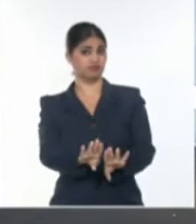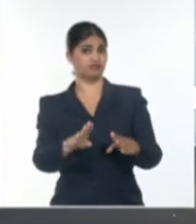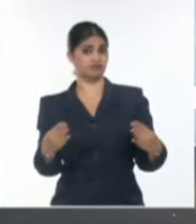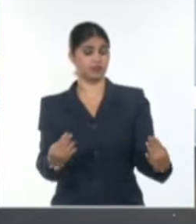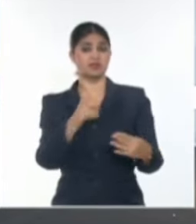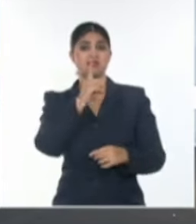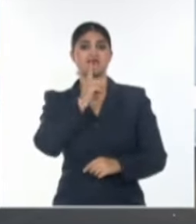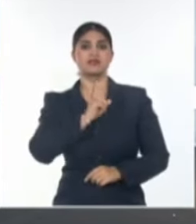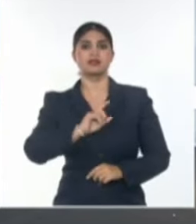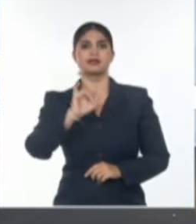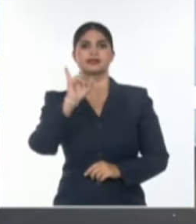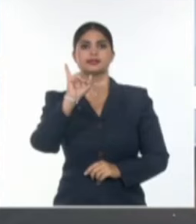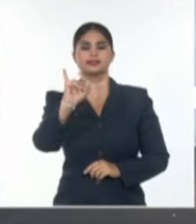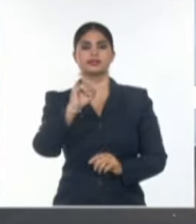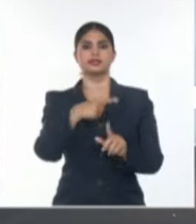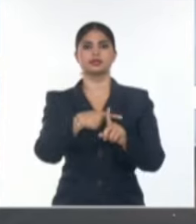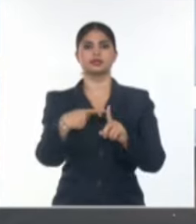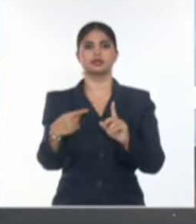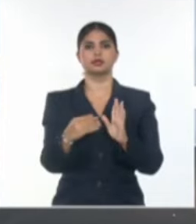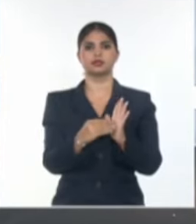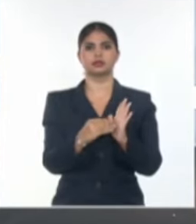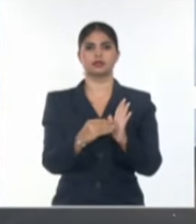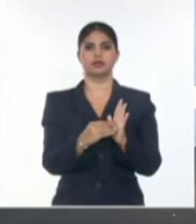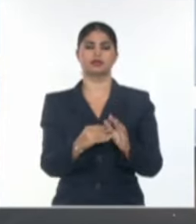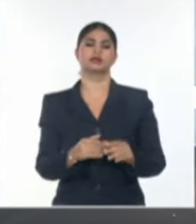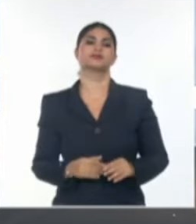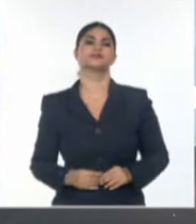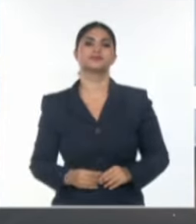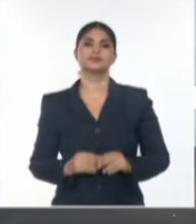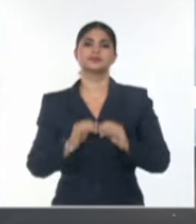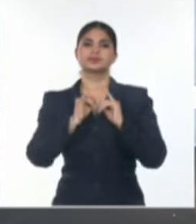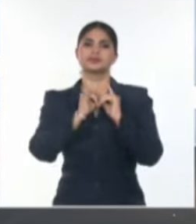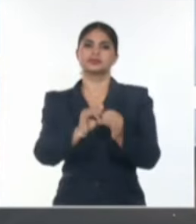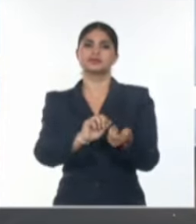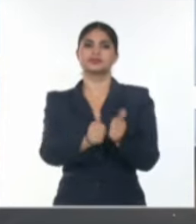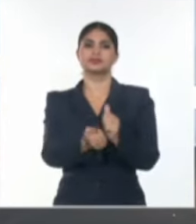a las 6:30 de la tarde. Y de esta manera cerramos los deportes.